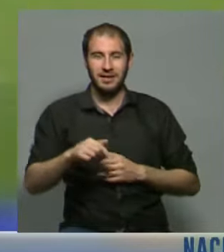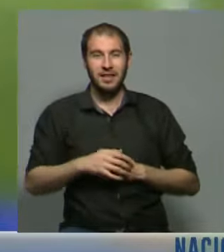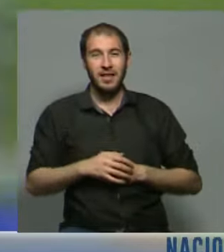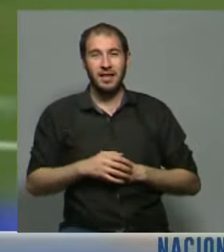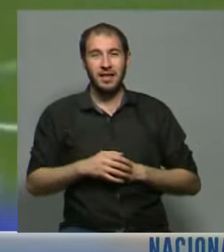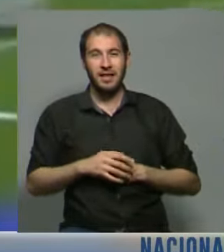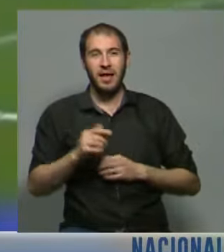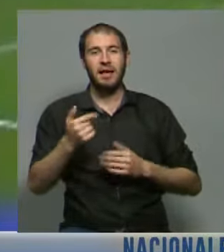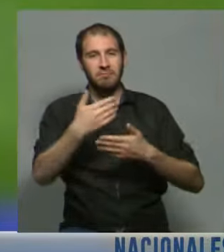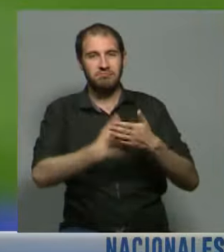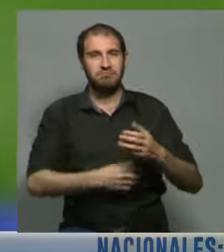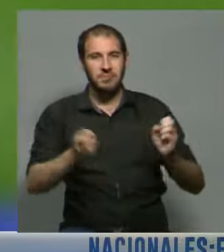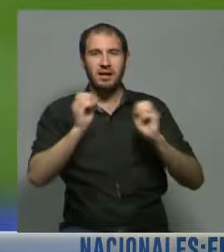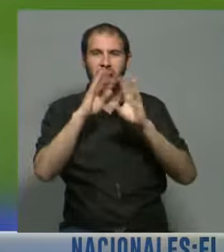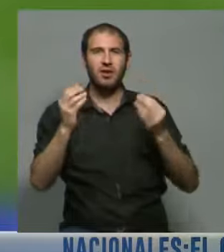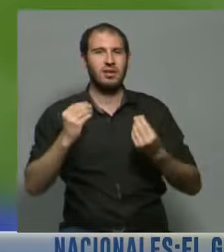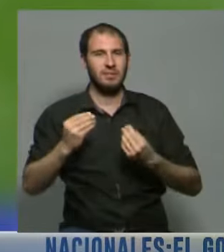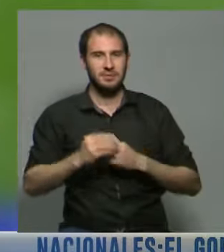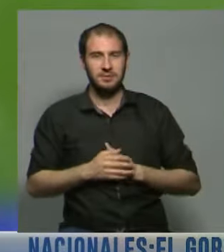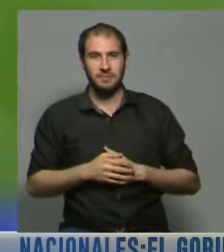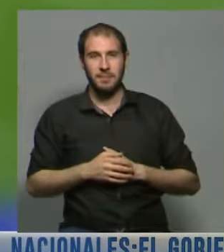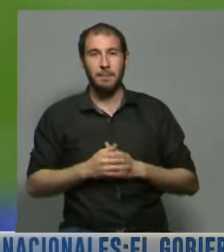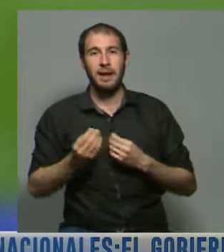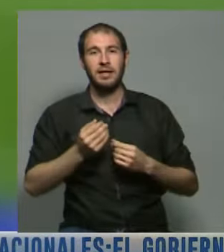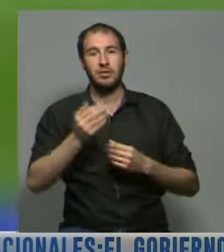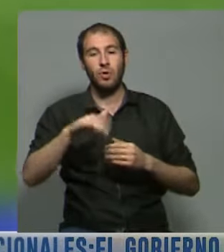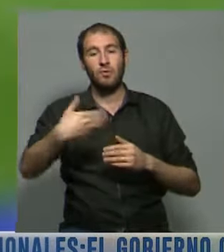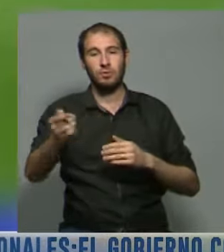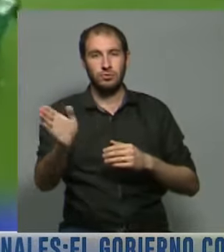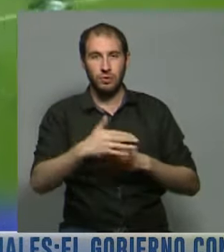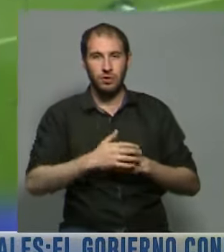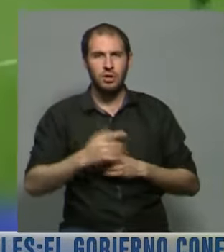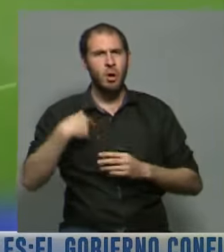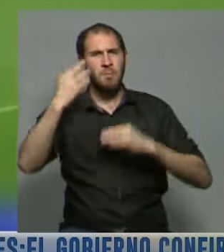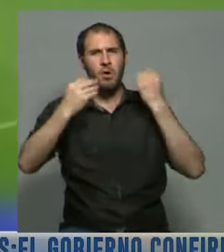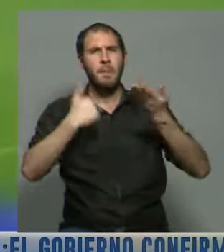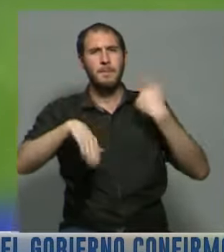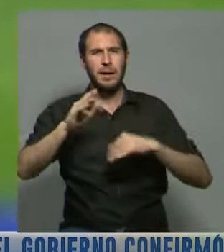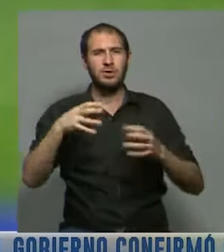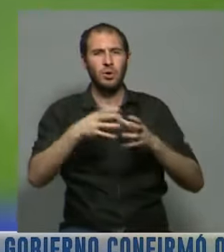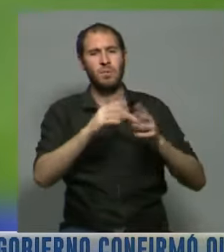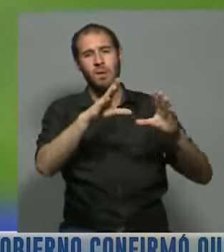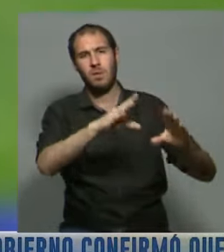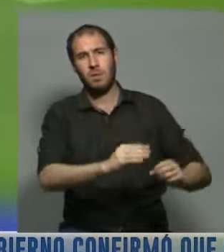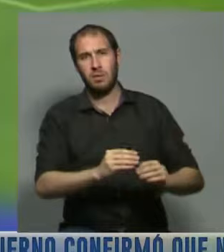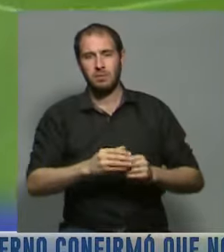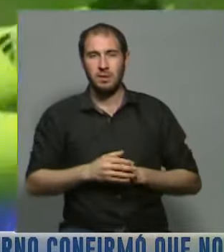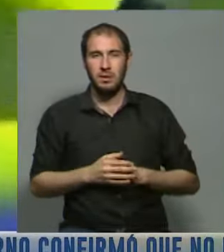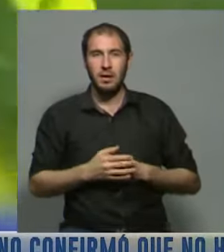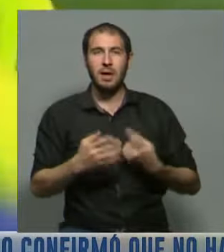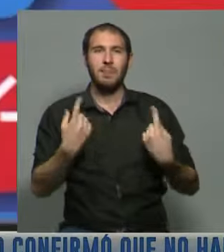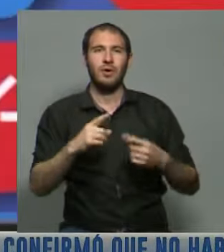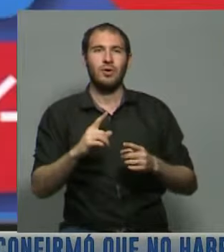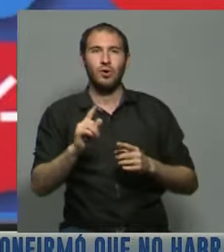que tener un diagnóstico claro de lo que pasó para todo lo que viene. Sí, mi mayor preocupación fue el equipo en desventaja, pero no